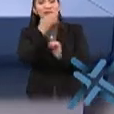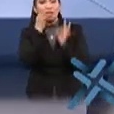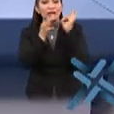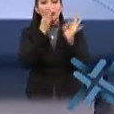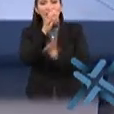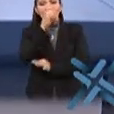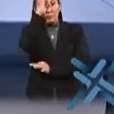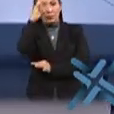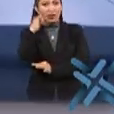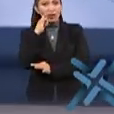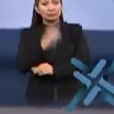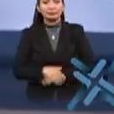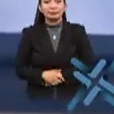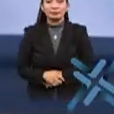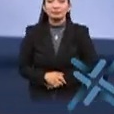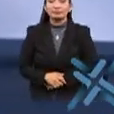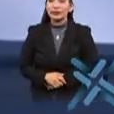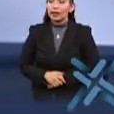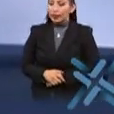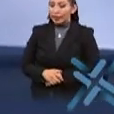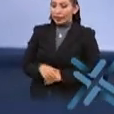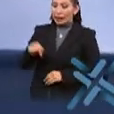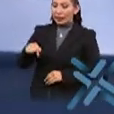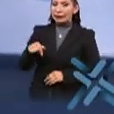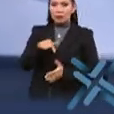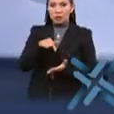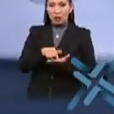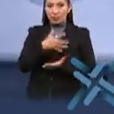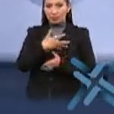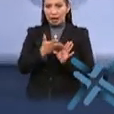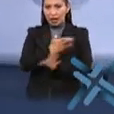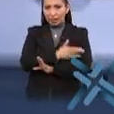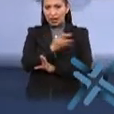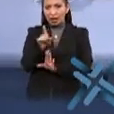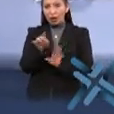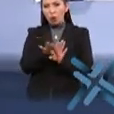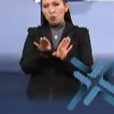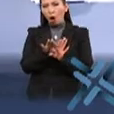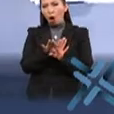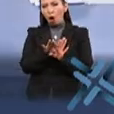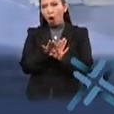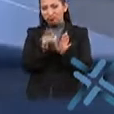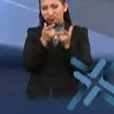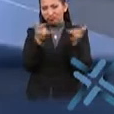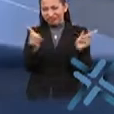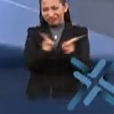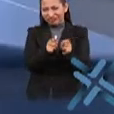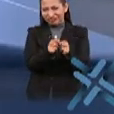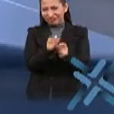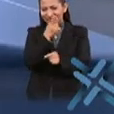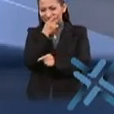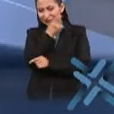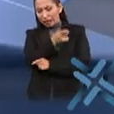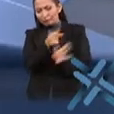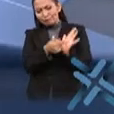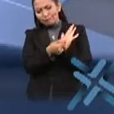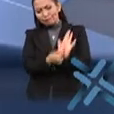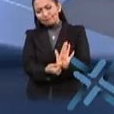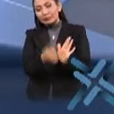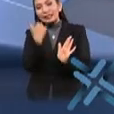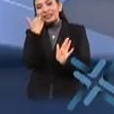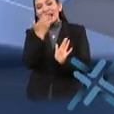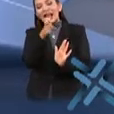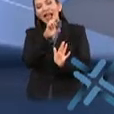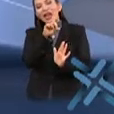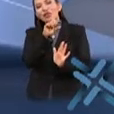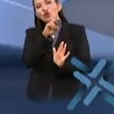de 30 minutos? Tuvimos aquí en este espacio una pequeña cápsula, ¿no? Sí. Que nos mostraba lo que pretende